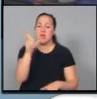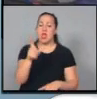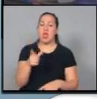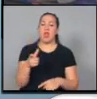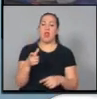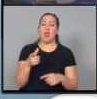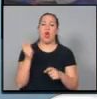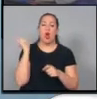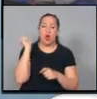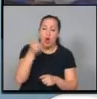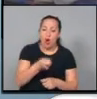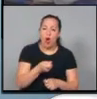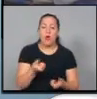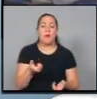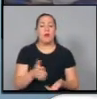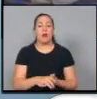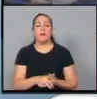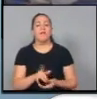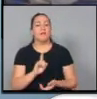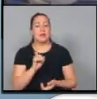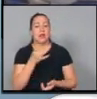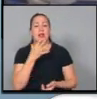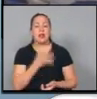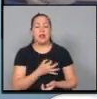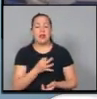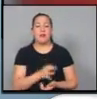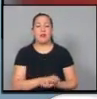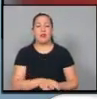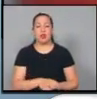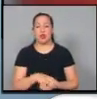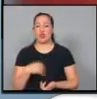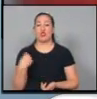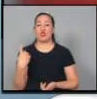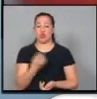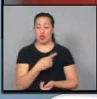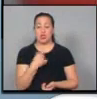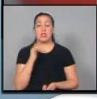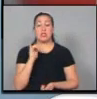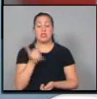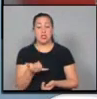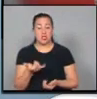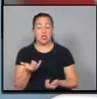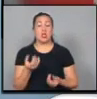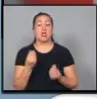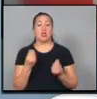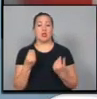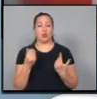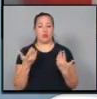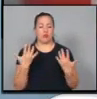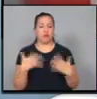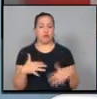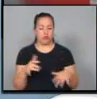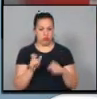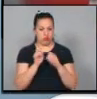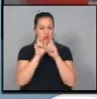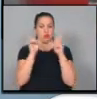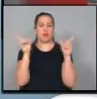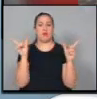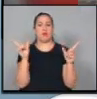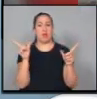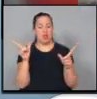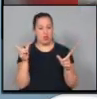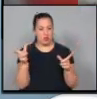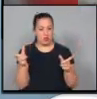golpes. No, la verdad que no. Nosotros lo que sí nos sorprendió, la agresividad de